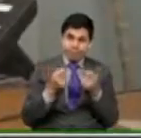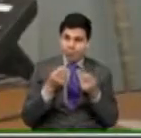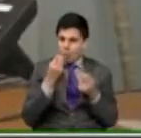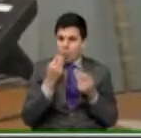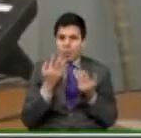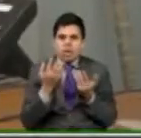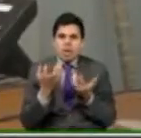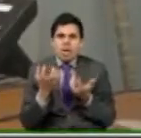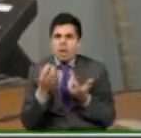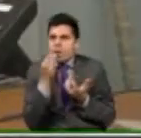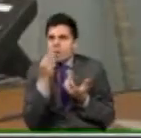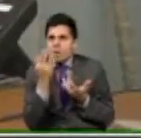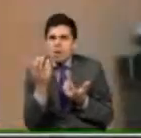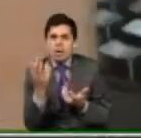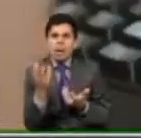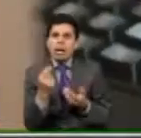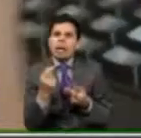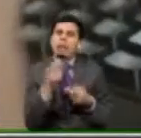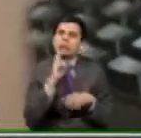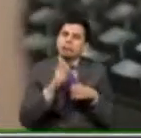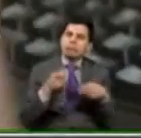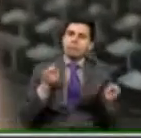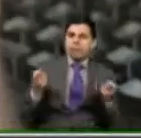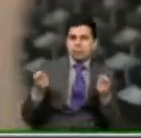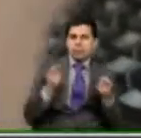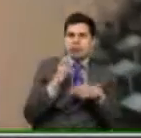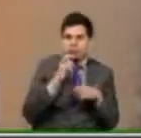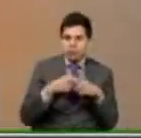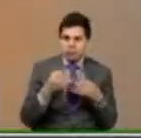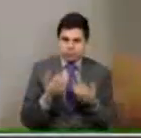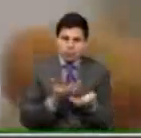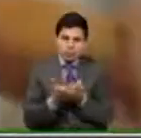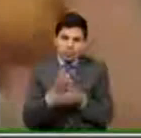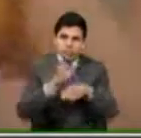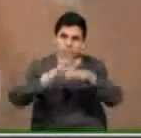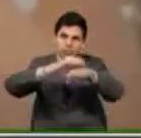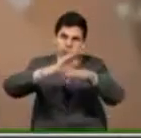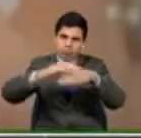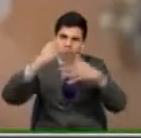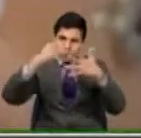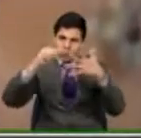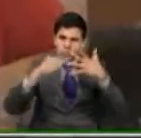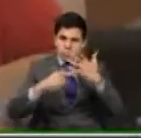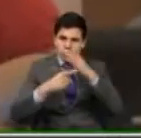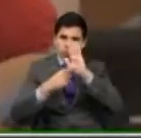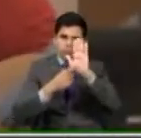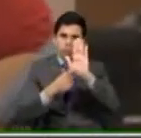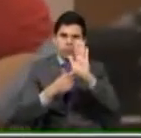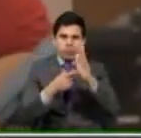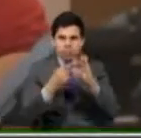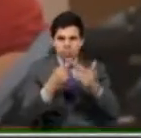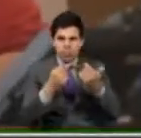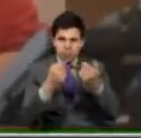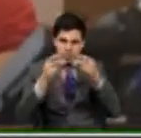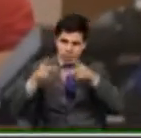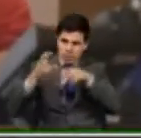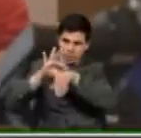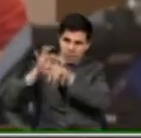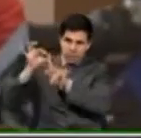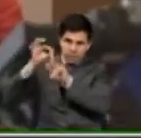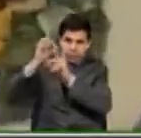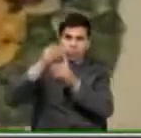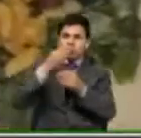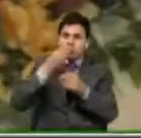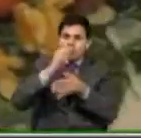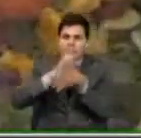impulsos por comida o antojos. Por lo tanto, queremos mostrarles algunos trucos psicológicos recomendados por especialistas para comer